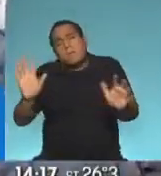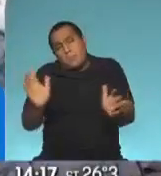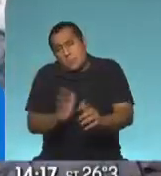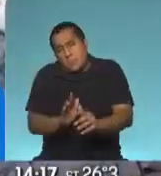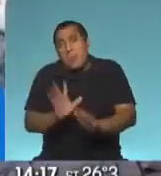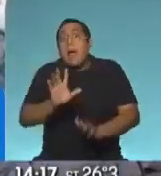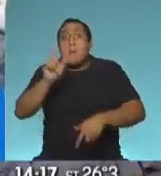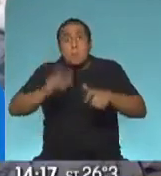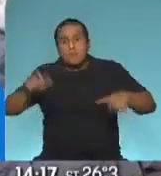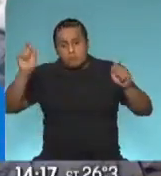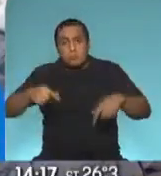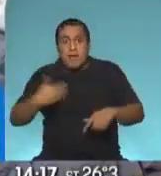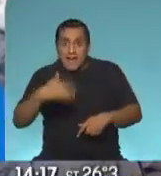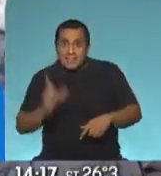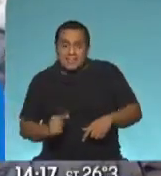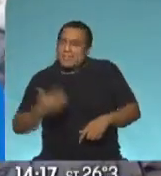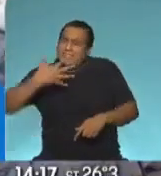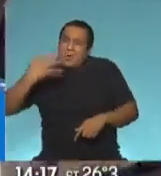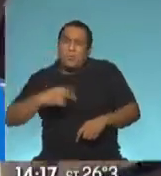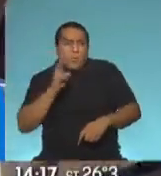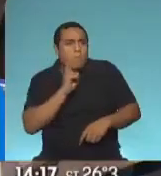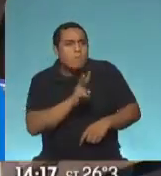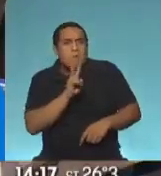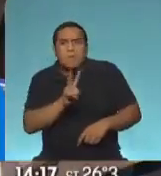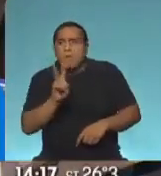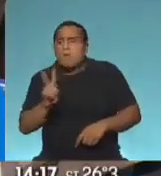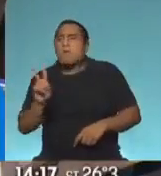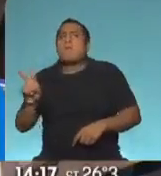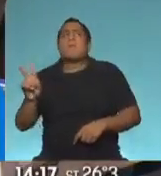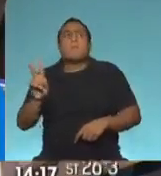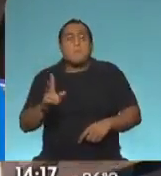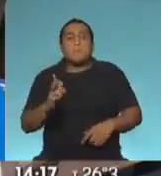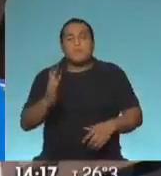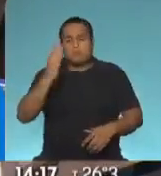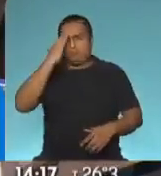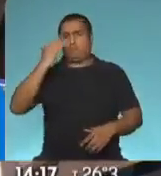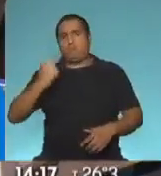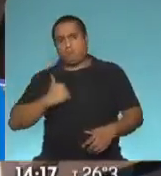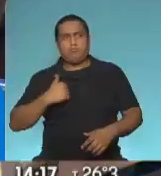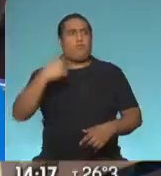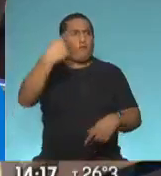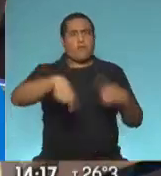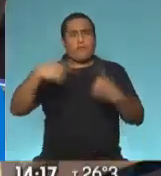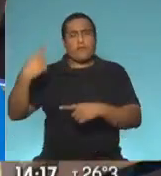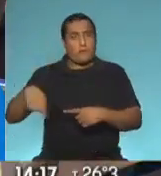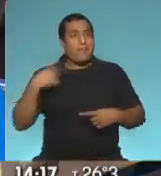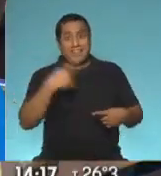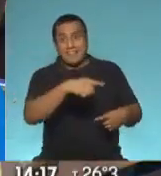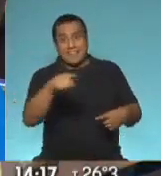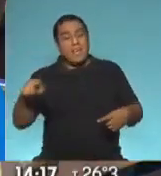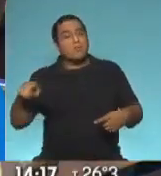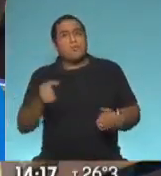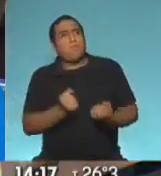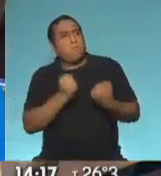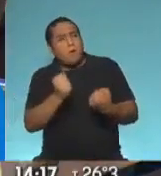los argentinos han visto en este tiempo una accionar de las Fuerzas Armadas que quizás de otra manera,